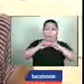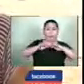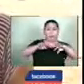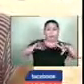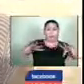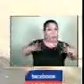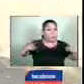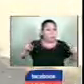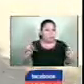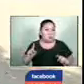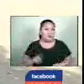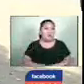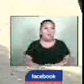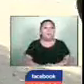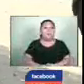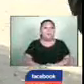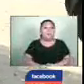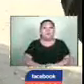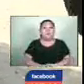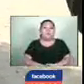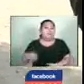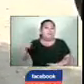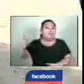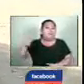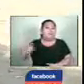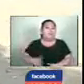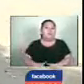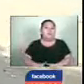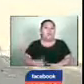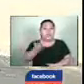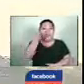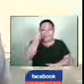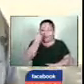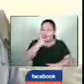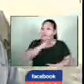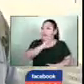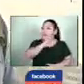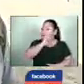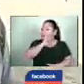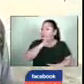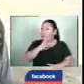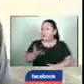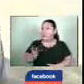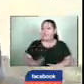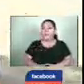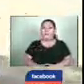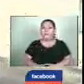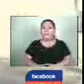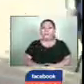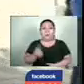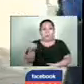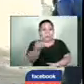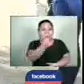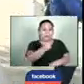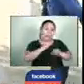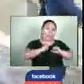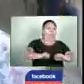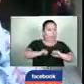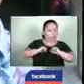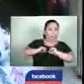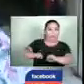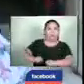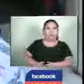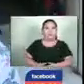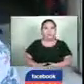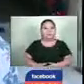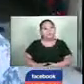no se va, ¿verdad? Está bien, porque mucha enfermedad hay, se están muriendo muchos. La